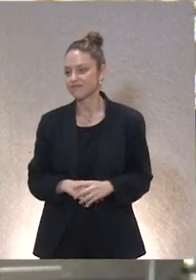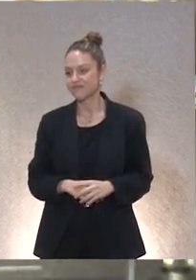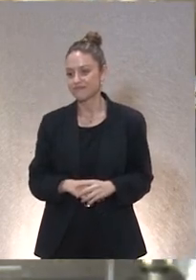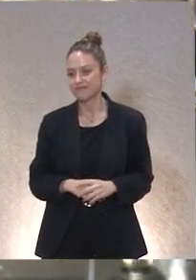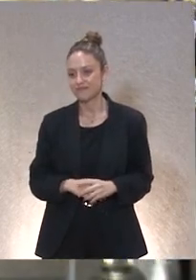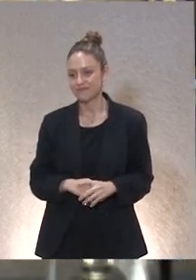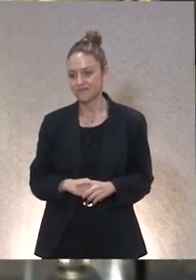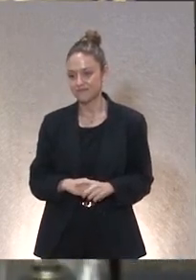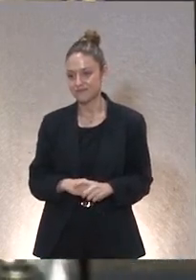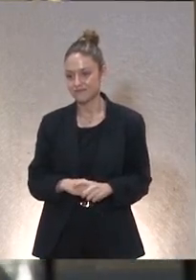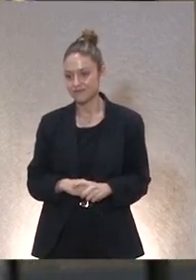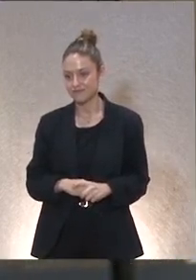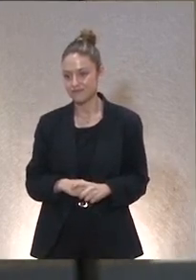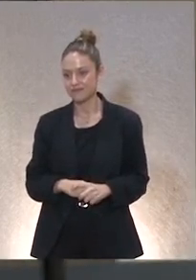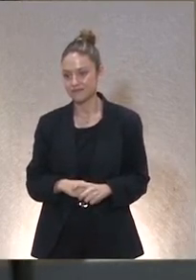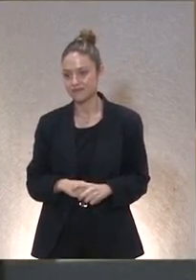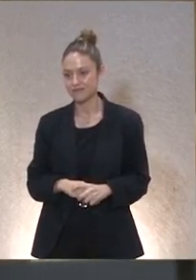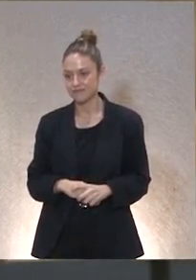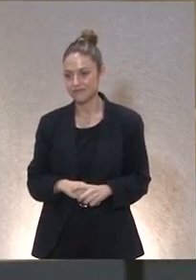Ah nos ponemos